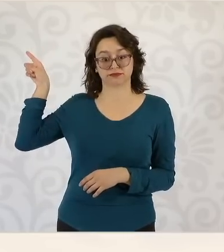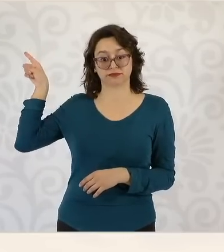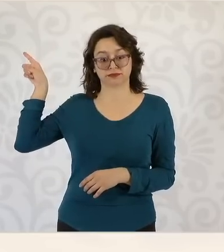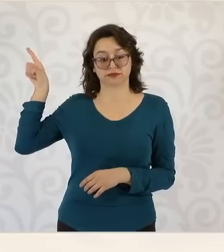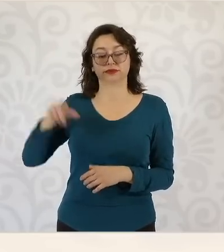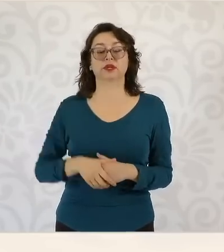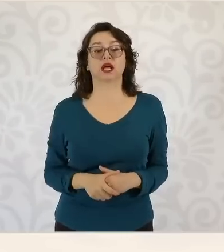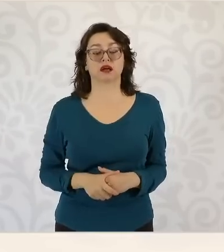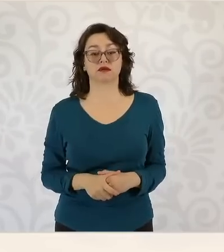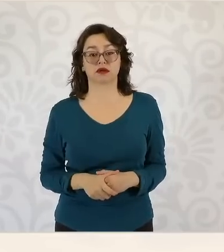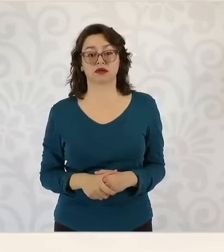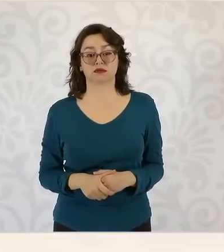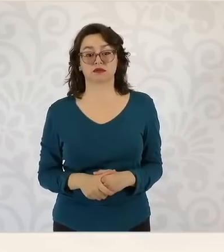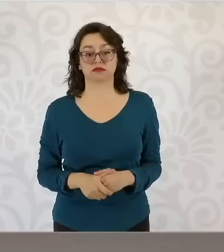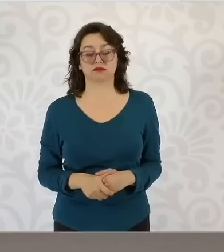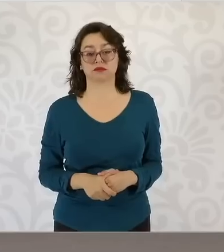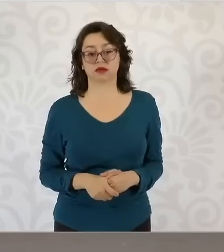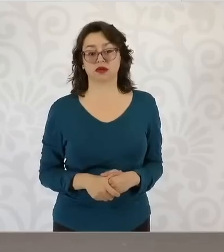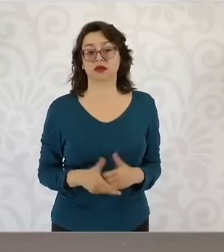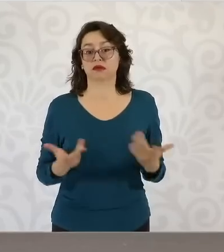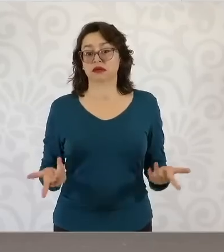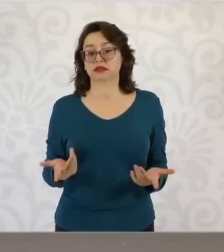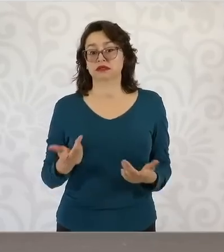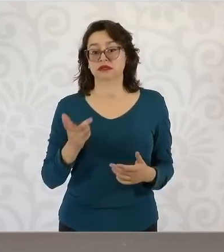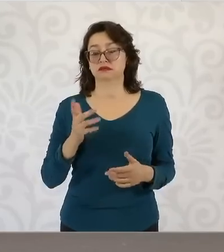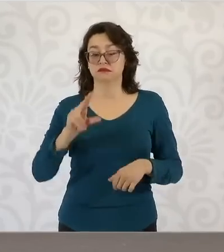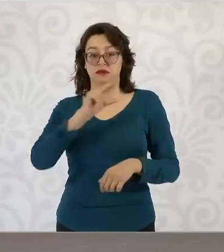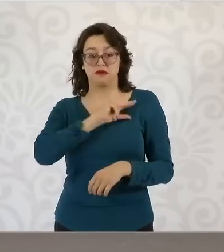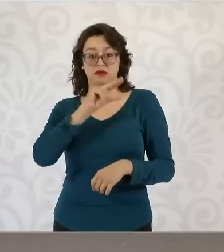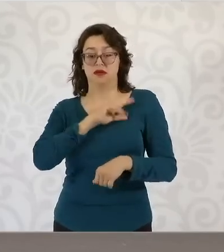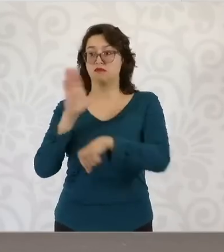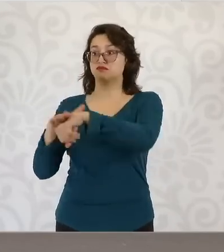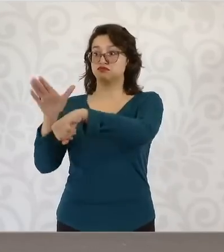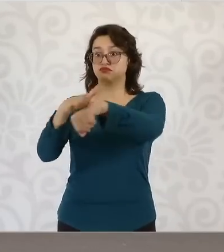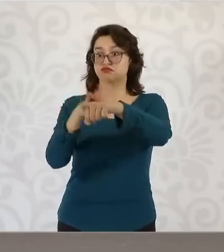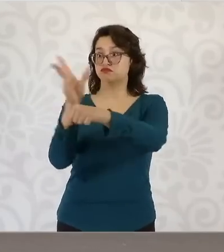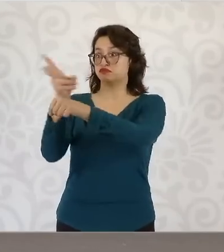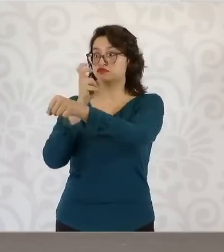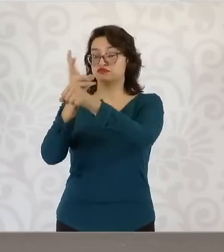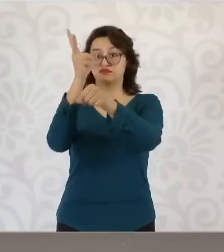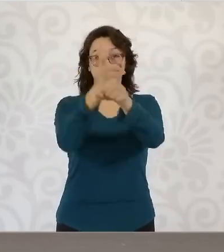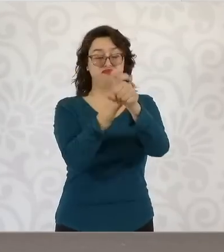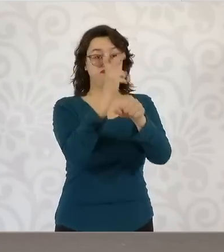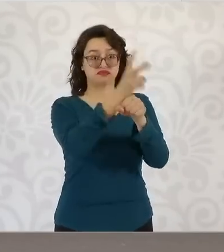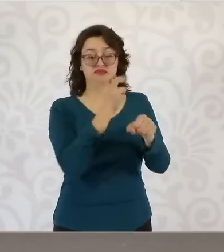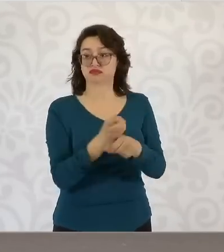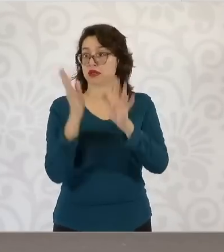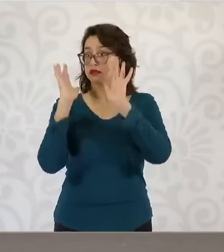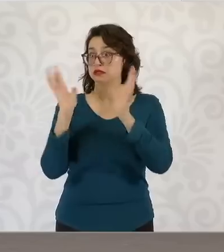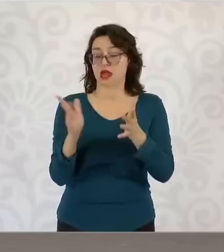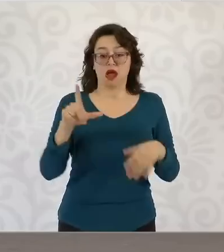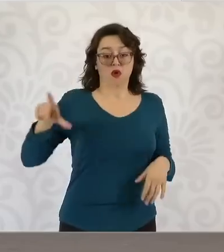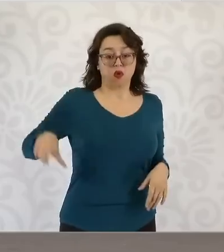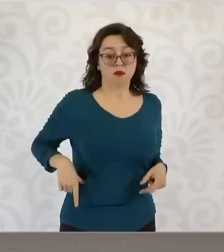están licitando, concursando, invitando al sector privado, pues a partir de allá, porque ya tenemos la autorización de